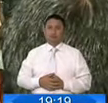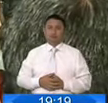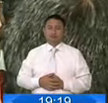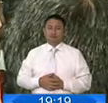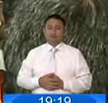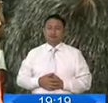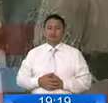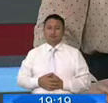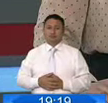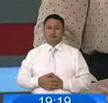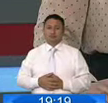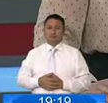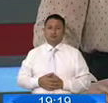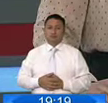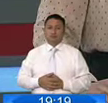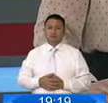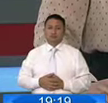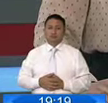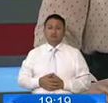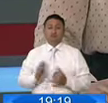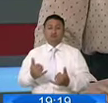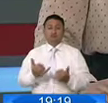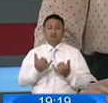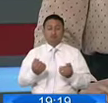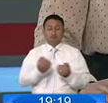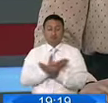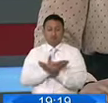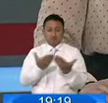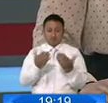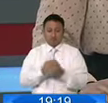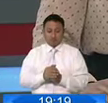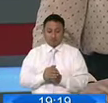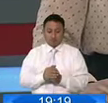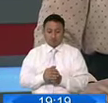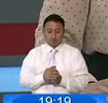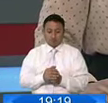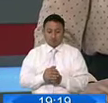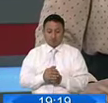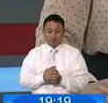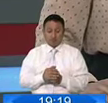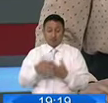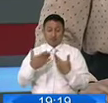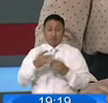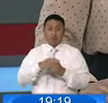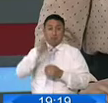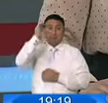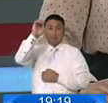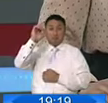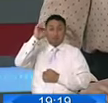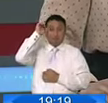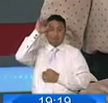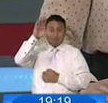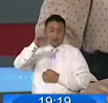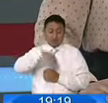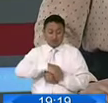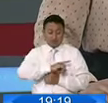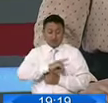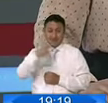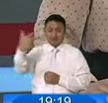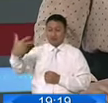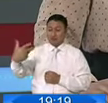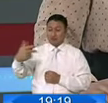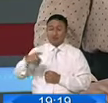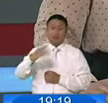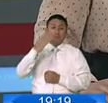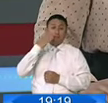edison saavedra ahora les contamos que en un desgarrador vídeo grabado en un teléfono celular la